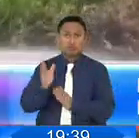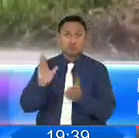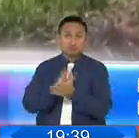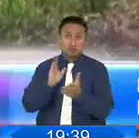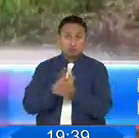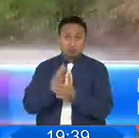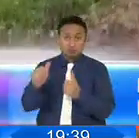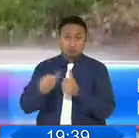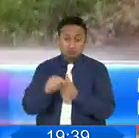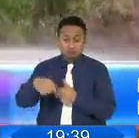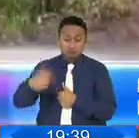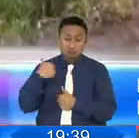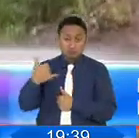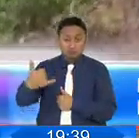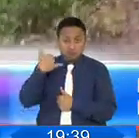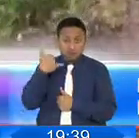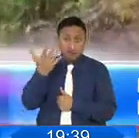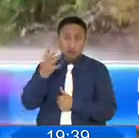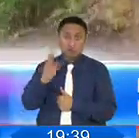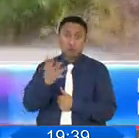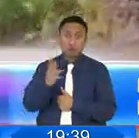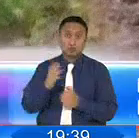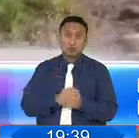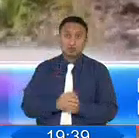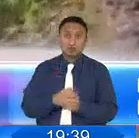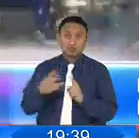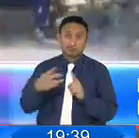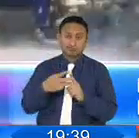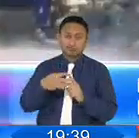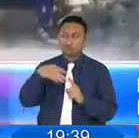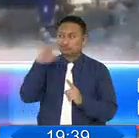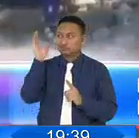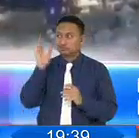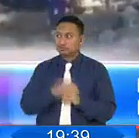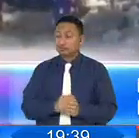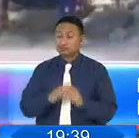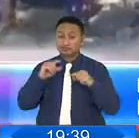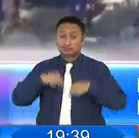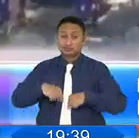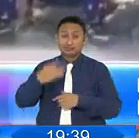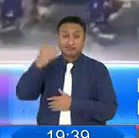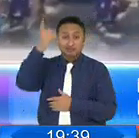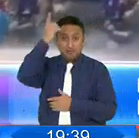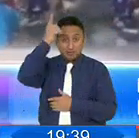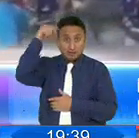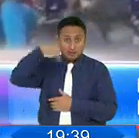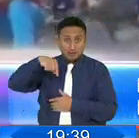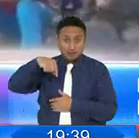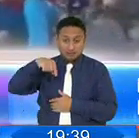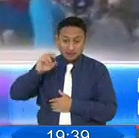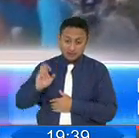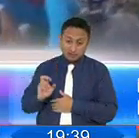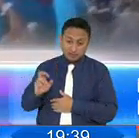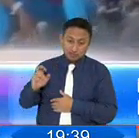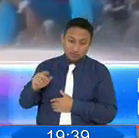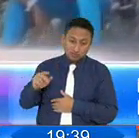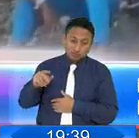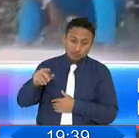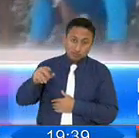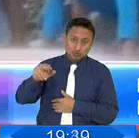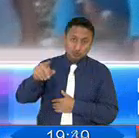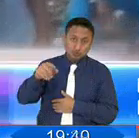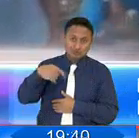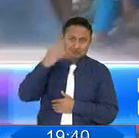cercana porque no tienen teléfonos inteligentes y menos internet. Entonces deben ir a ver las tareas 2 veces por semana. Cuentan que